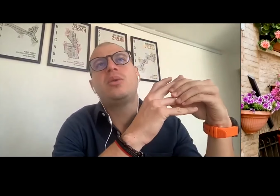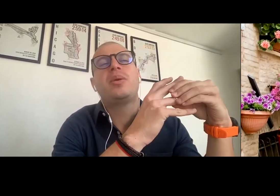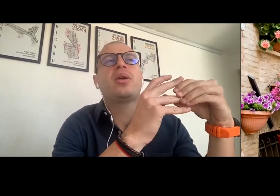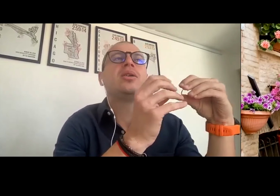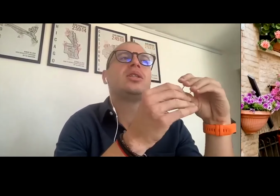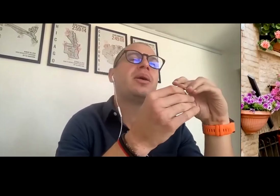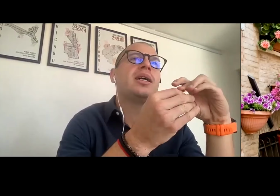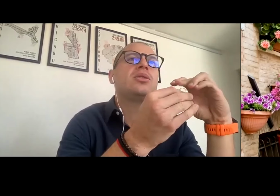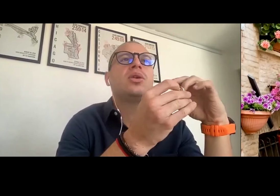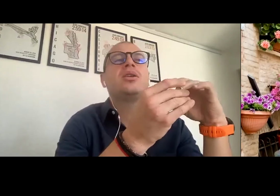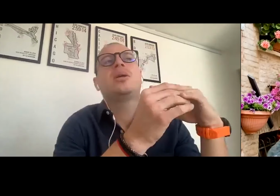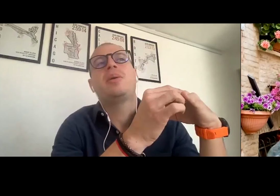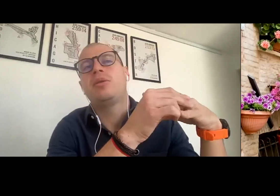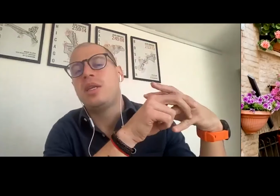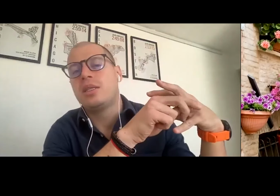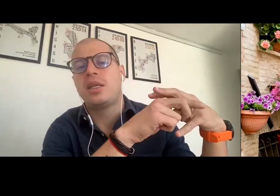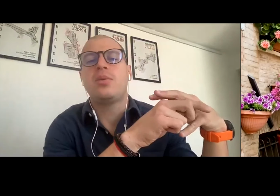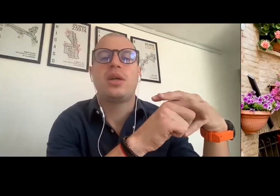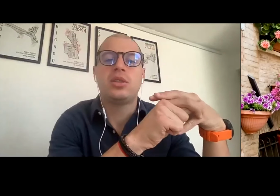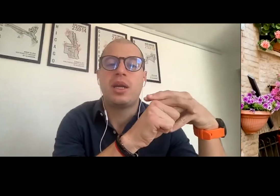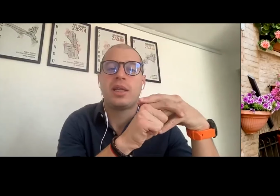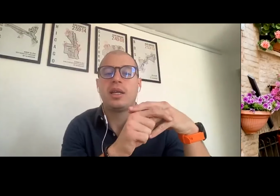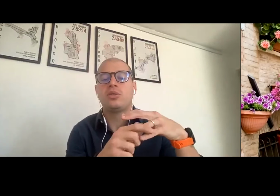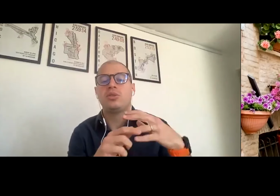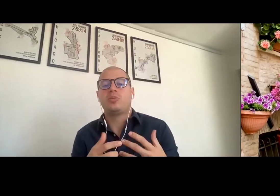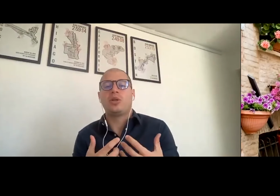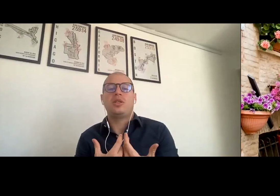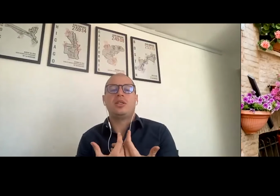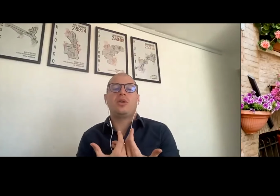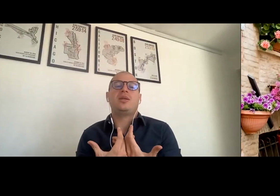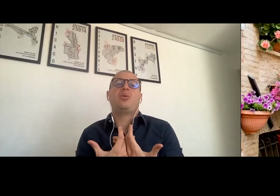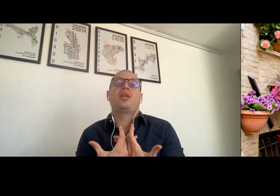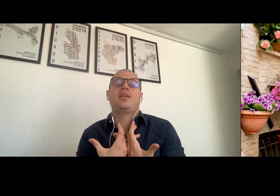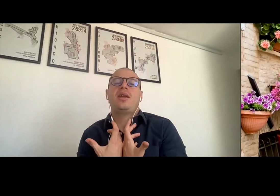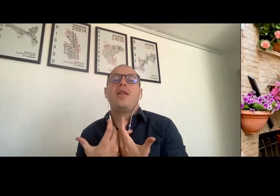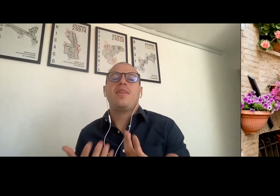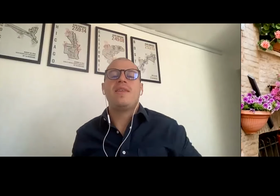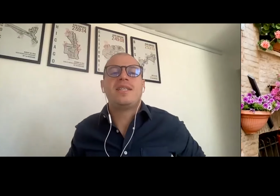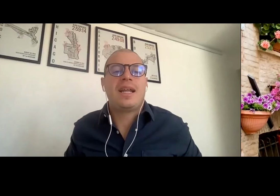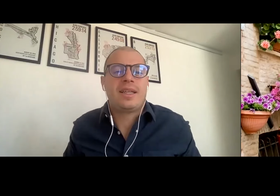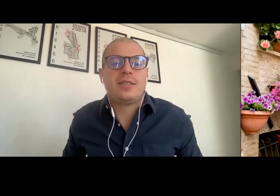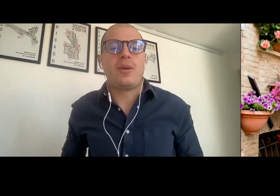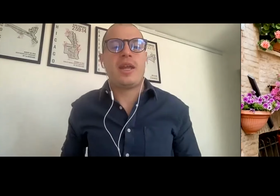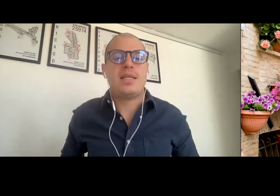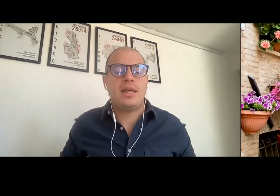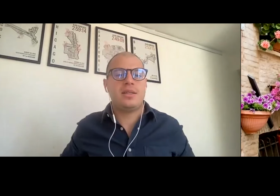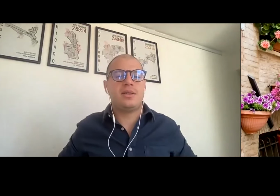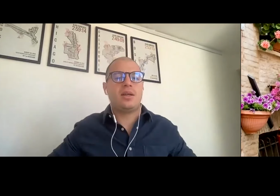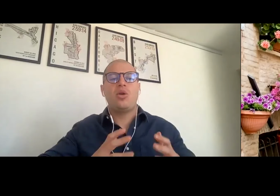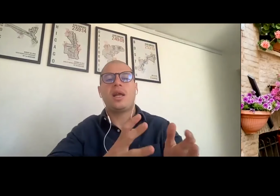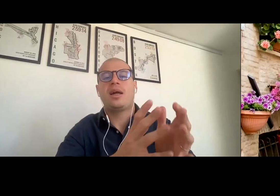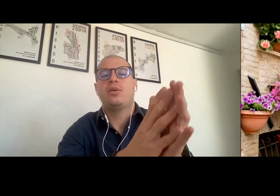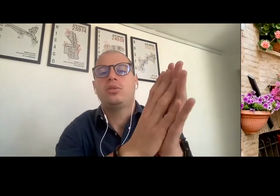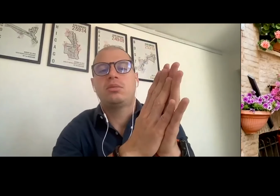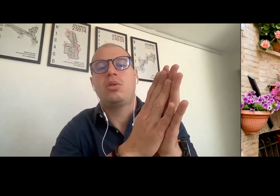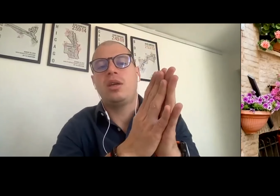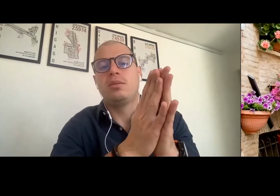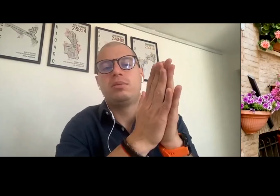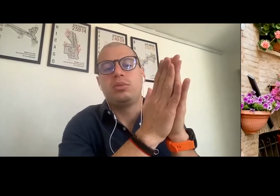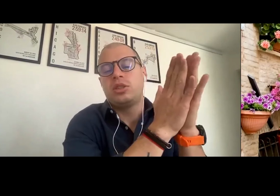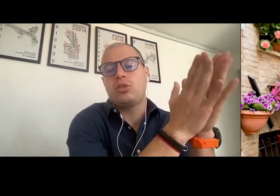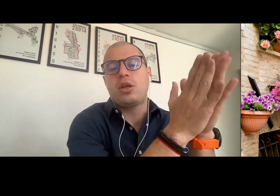donativo, pero que no sea para esto, que no sea para administrativo, que no sea para tal. Entonces, por eso les digo que es importante desde la transparencia, desde ser muy claros,